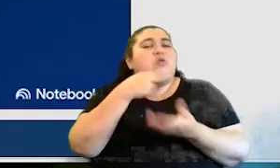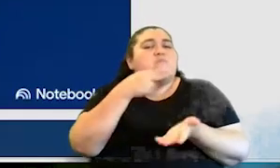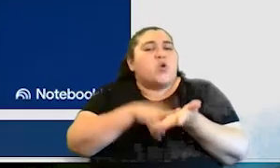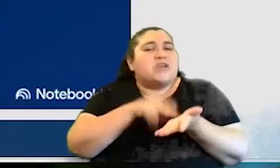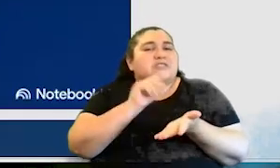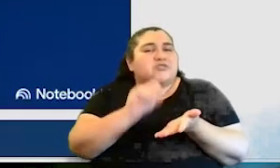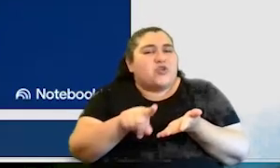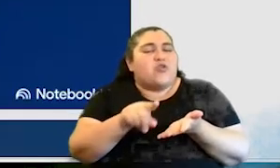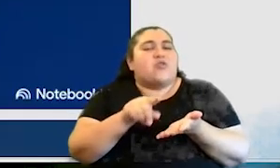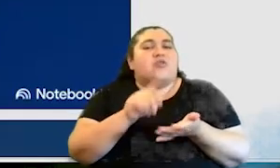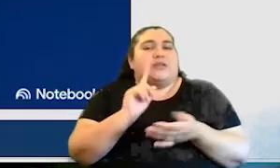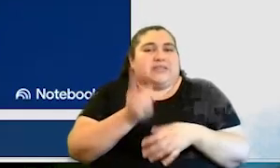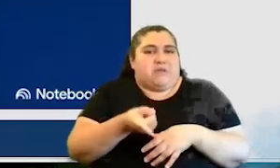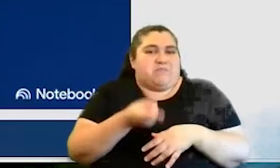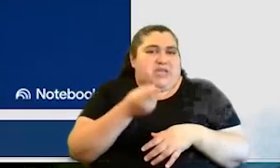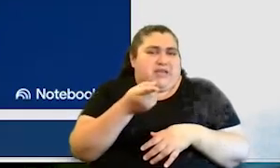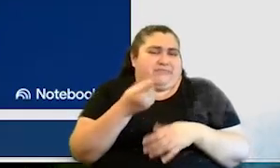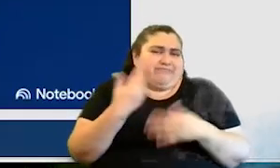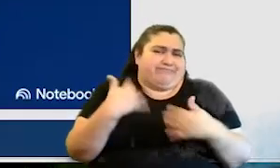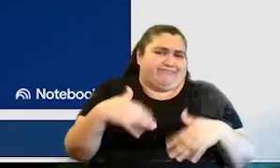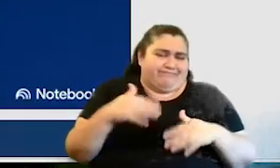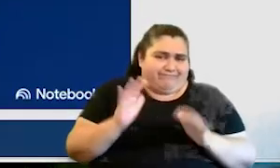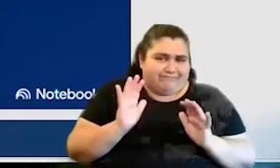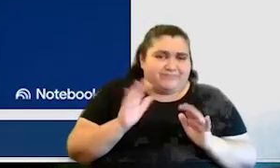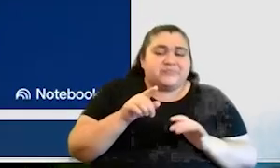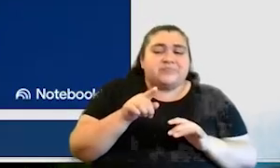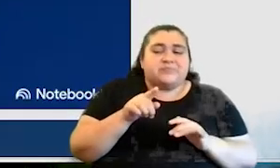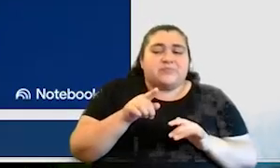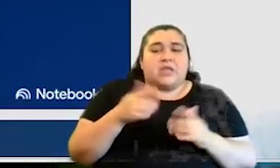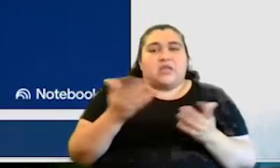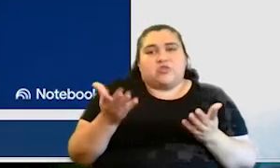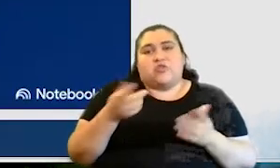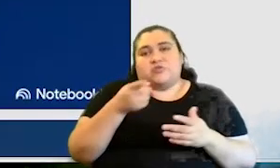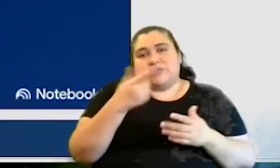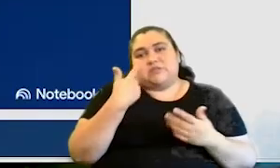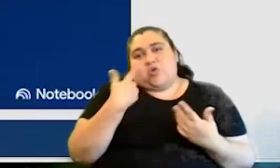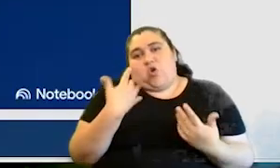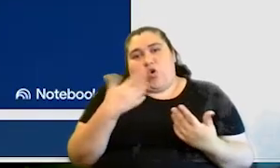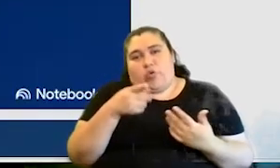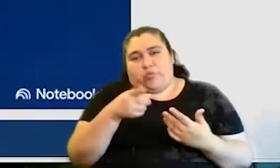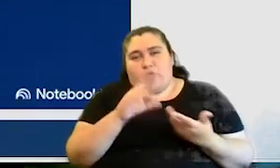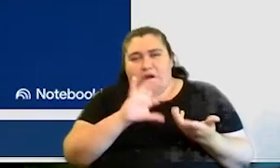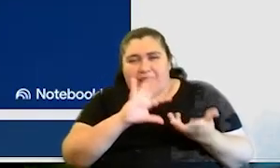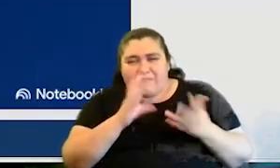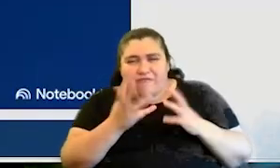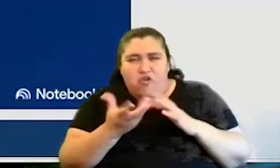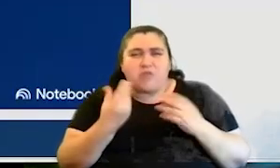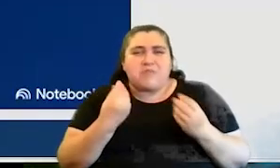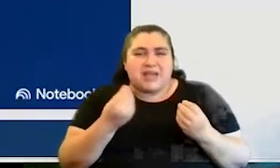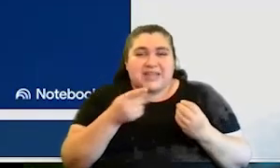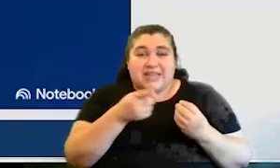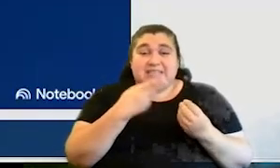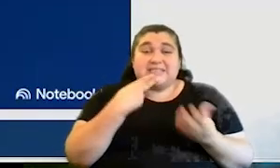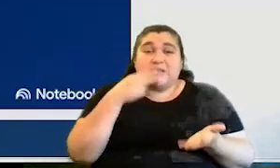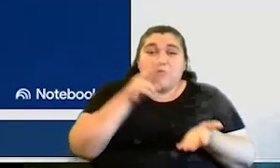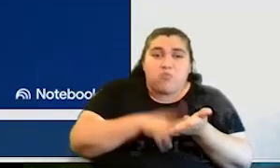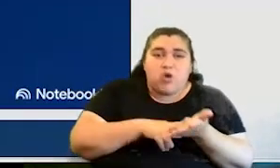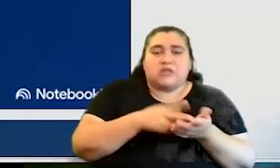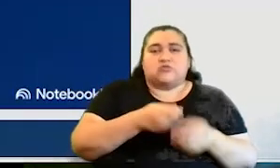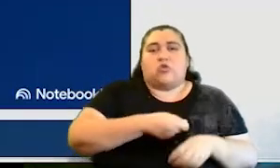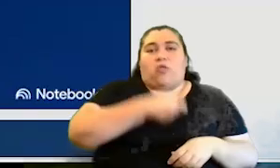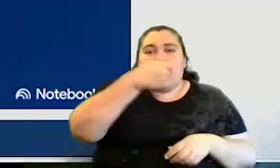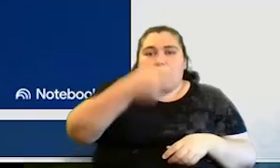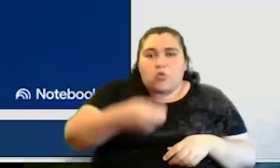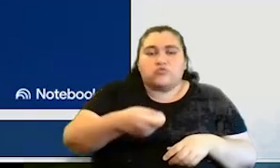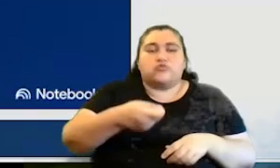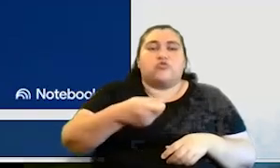retención, donde pueden ser cientos de miles. Entonces, obviamente que la mecánica de determinación del impuesto y la devolución